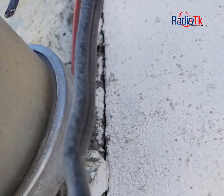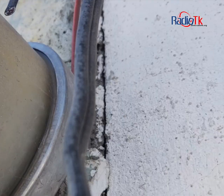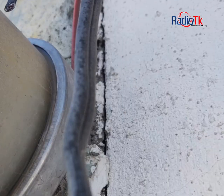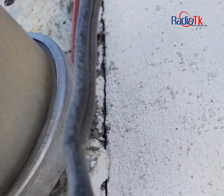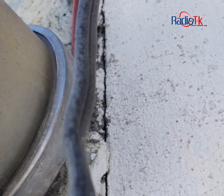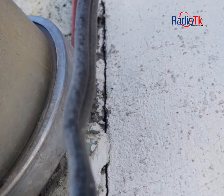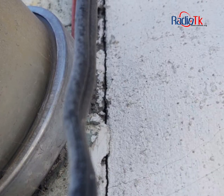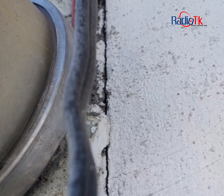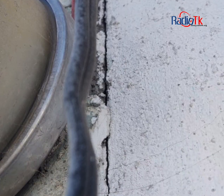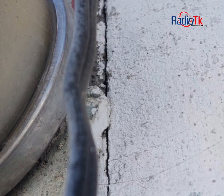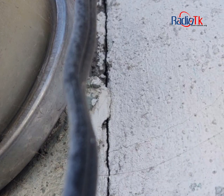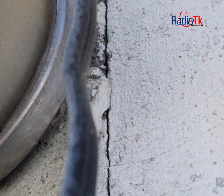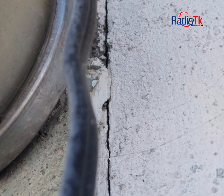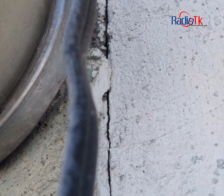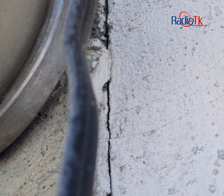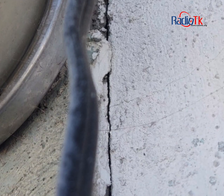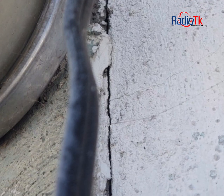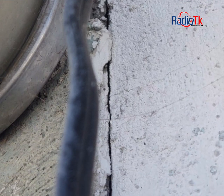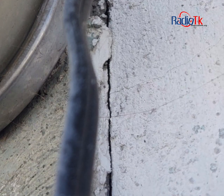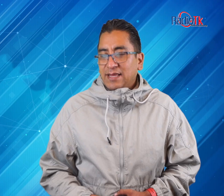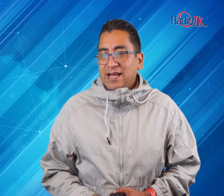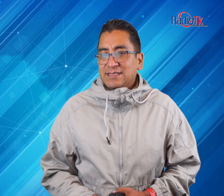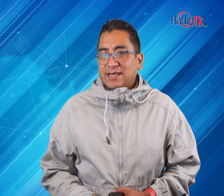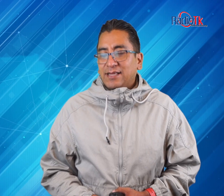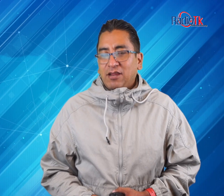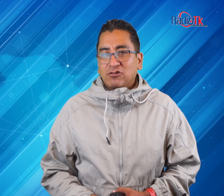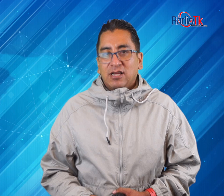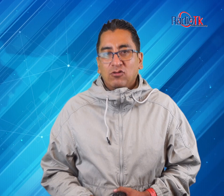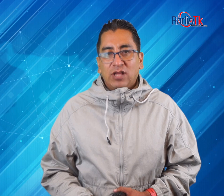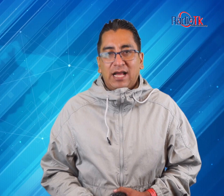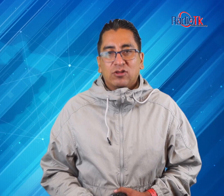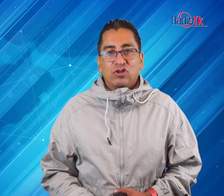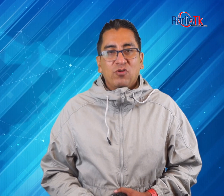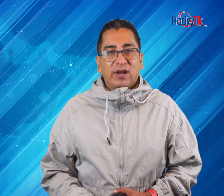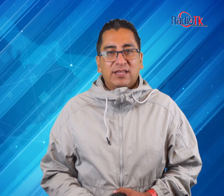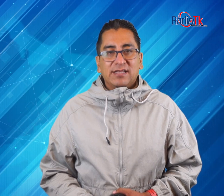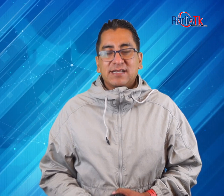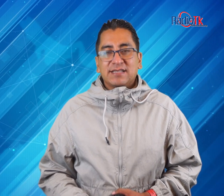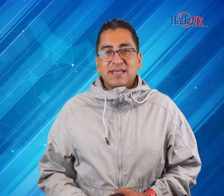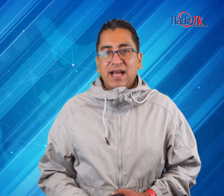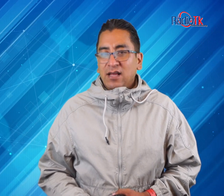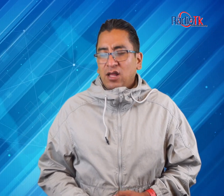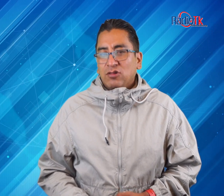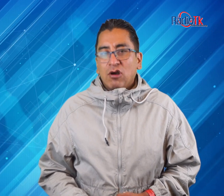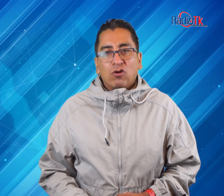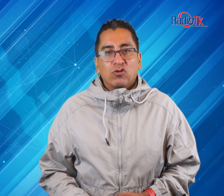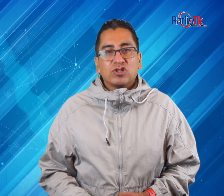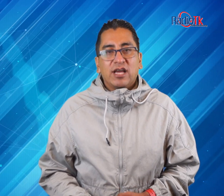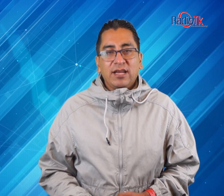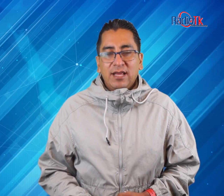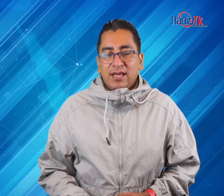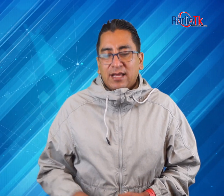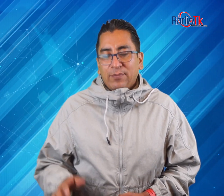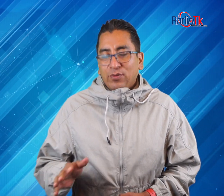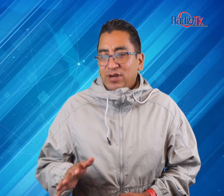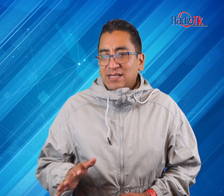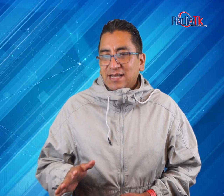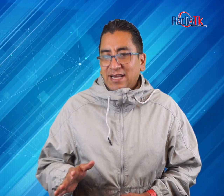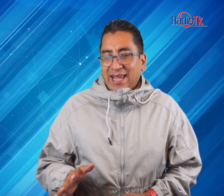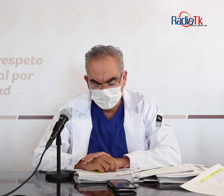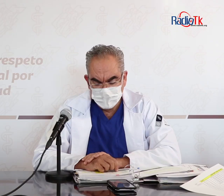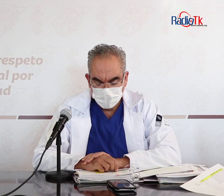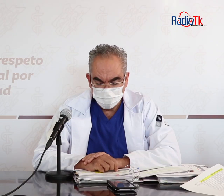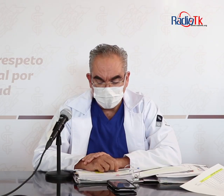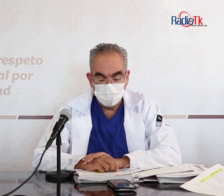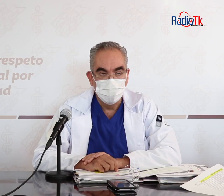fierro viejo o en el mercado negro. Y este día el secretario de Salud, Antonio Martínez García, dio a conocer que podría